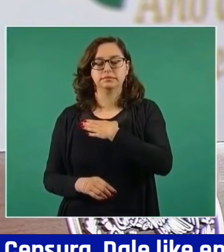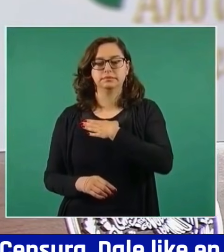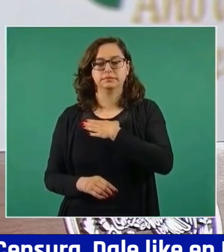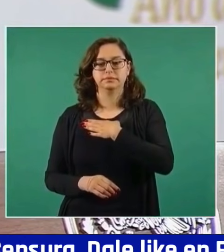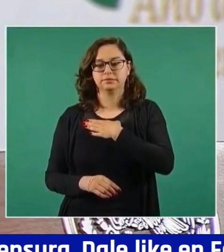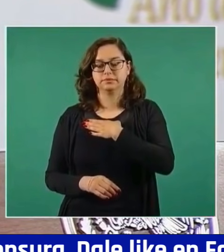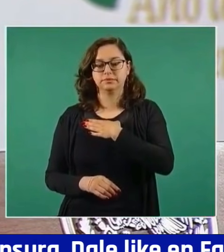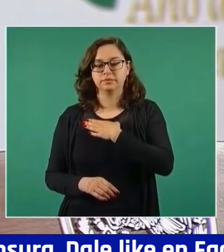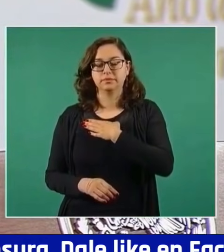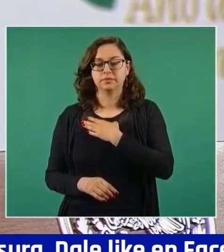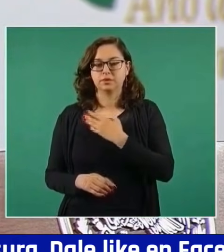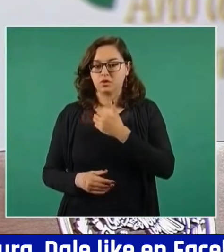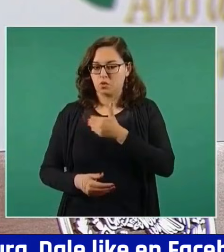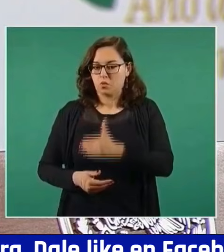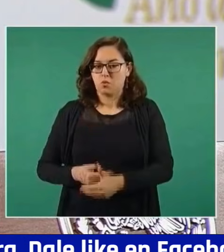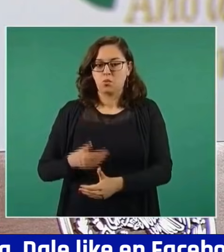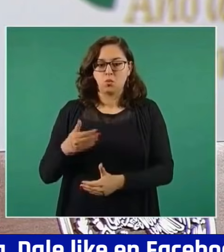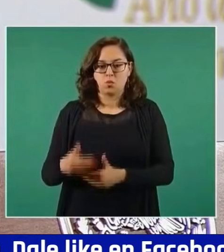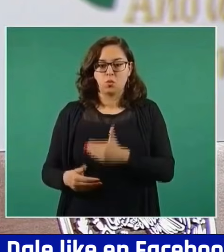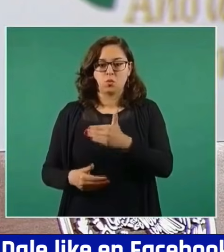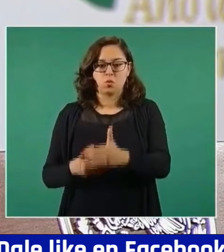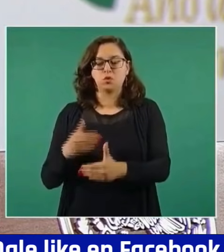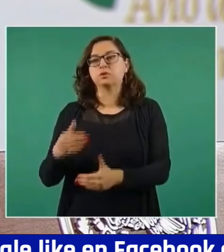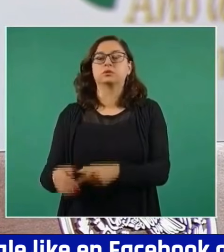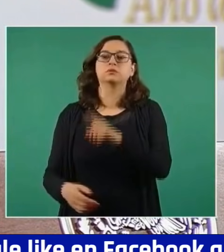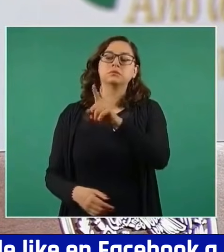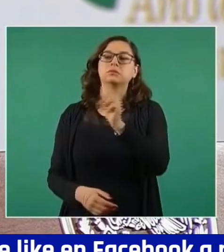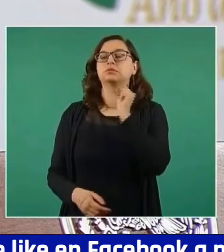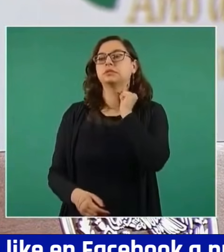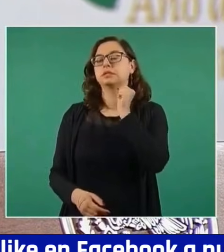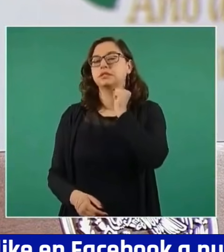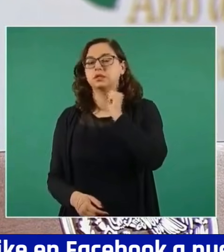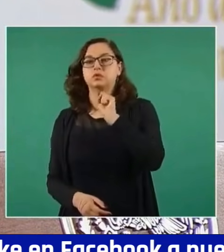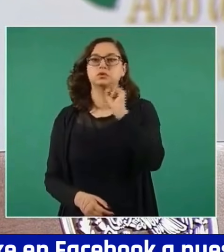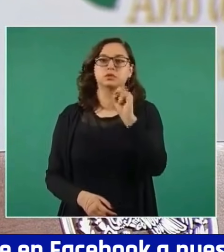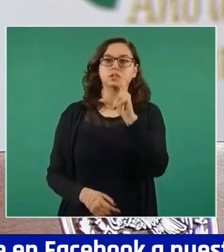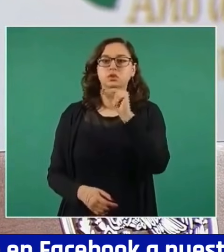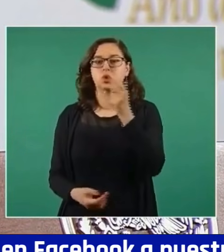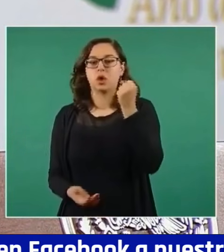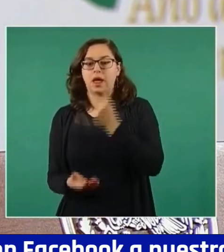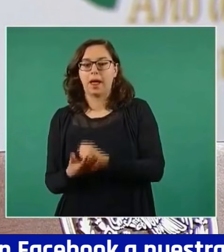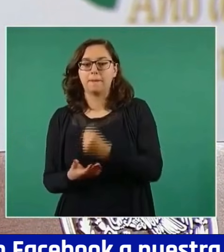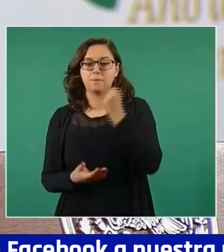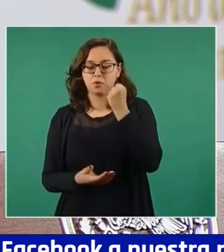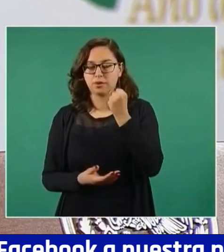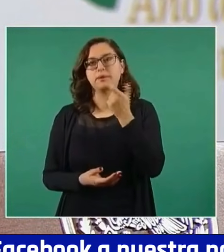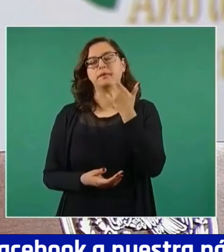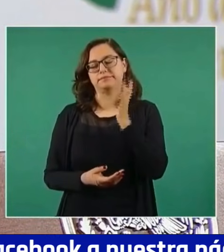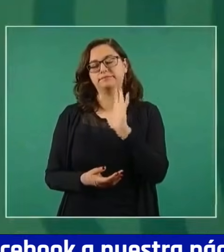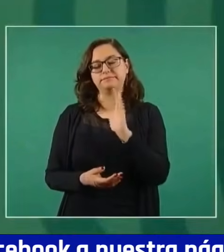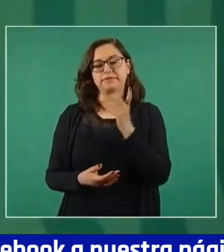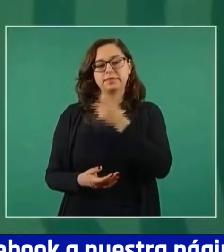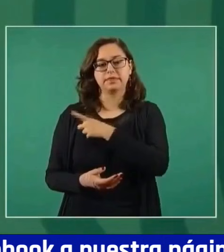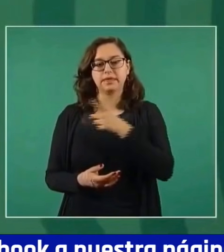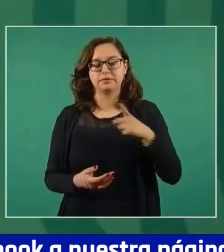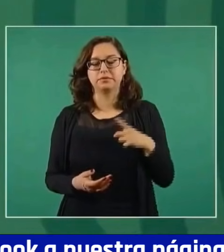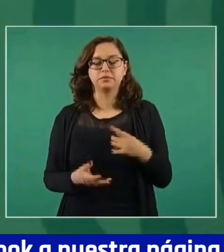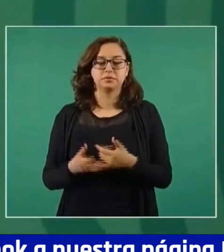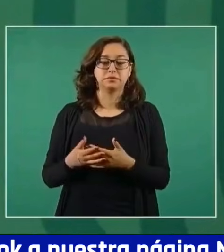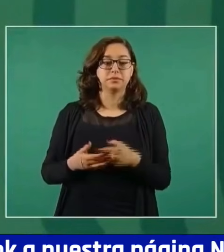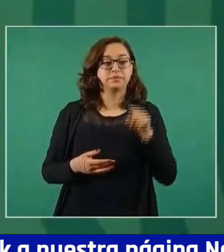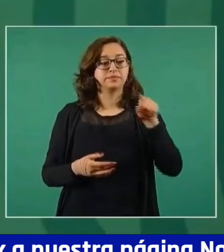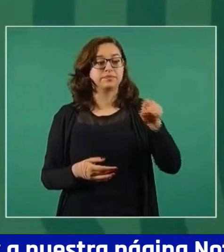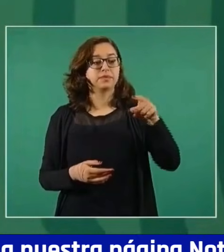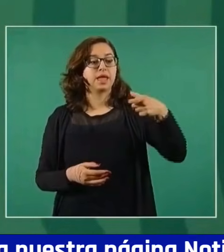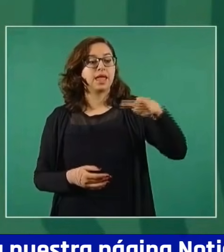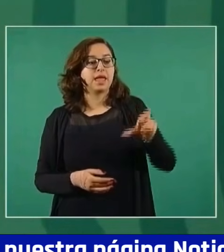cumpliendo con el procedimiento de que el Senado lo apruebe, queremos que Quirino Ordaz